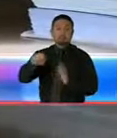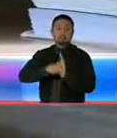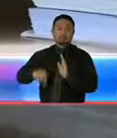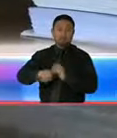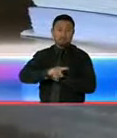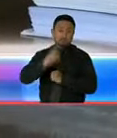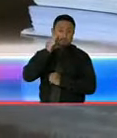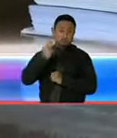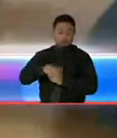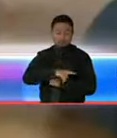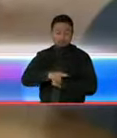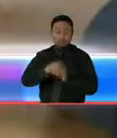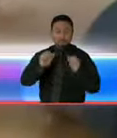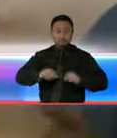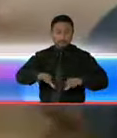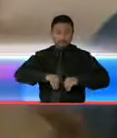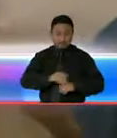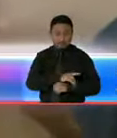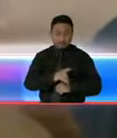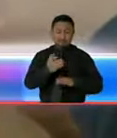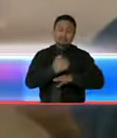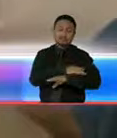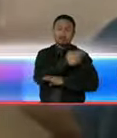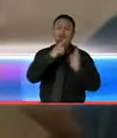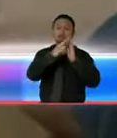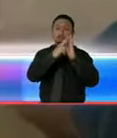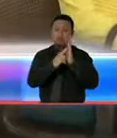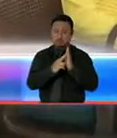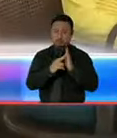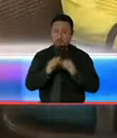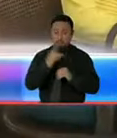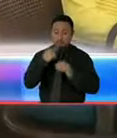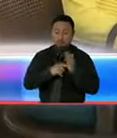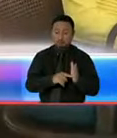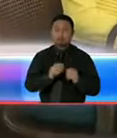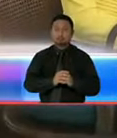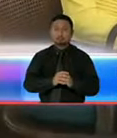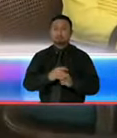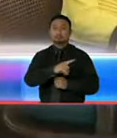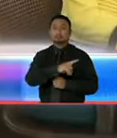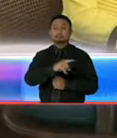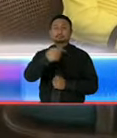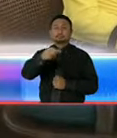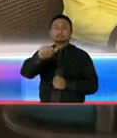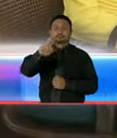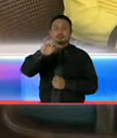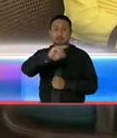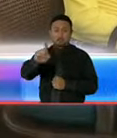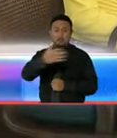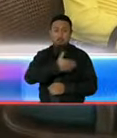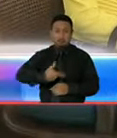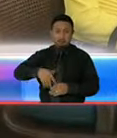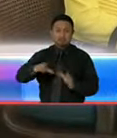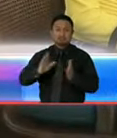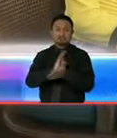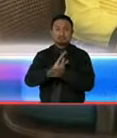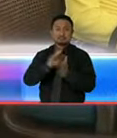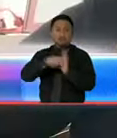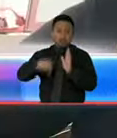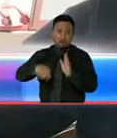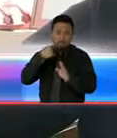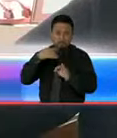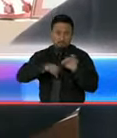tema, para que esto sea loable, debe cumplir ciertos requisitos. Ramiro García, presidente del Colegio de Abogados de Pichincha, explica cuáles